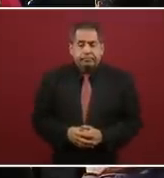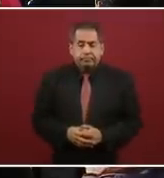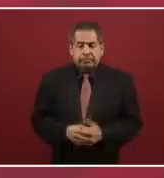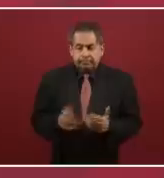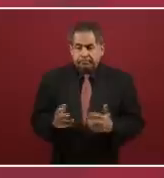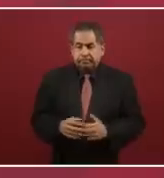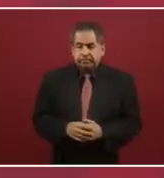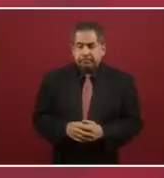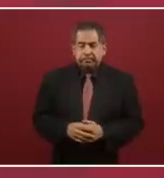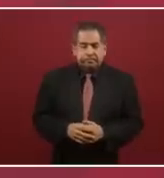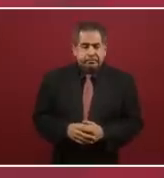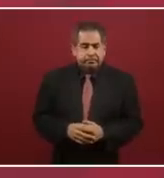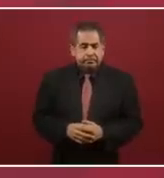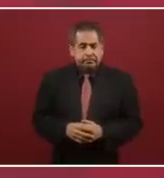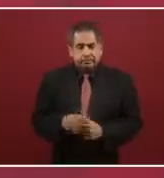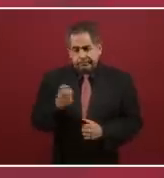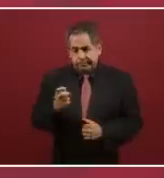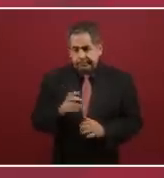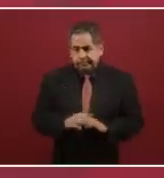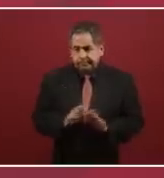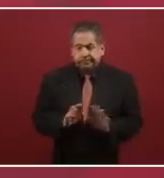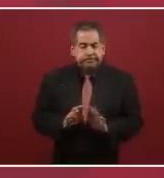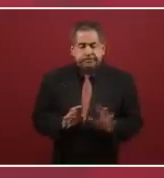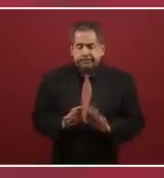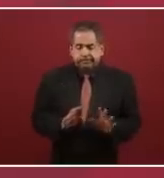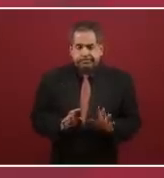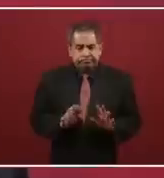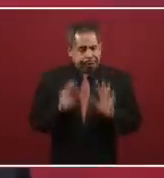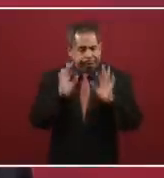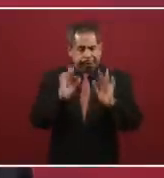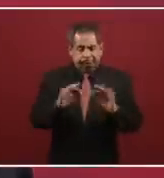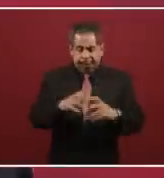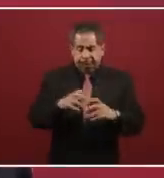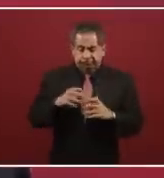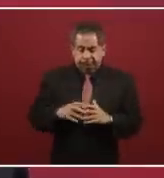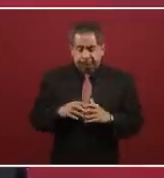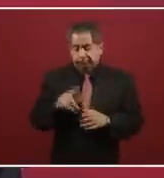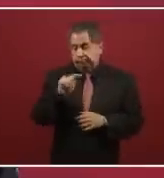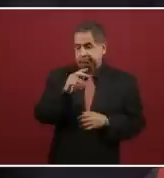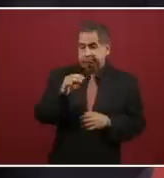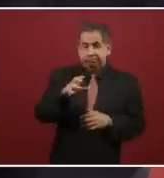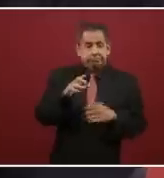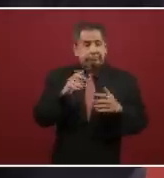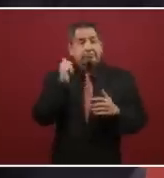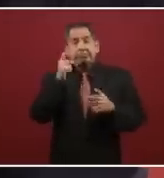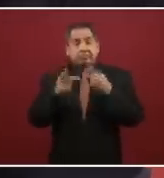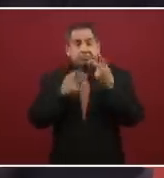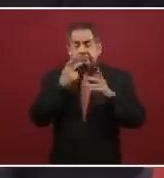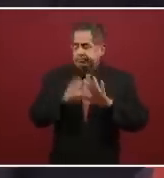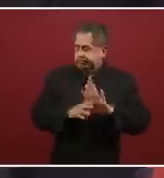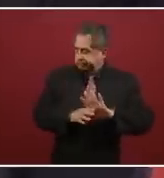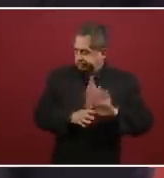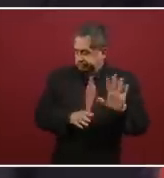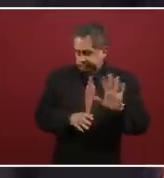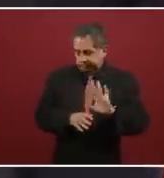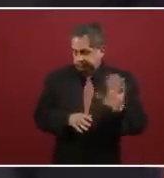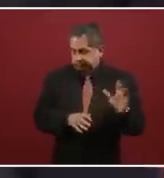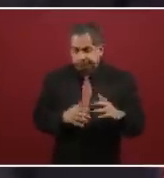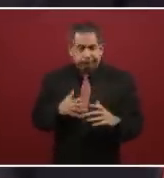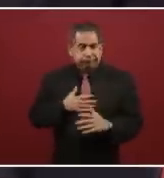Entonces, eso no está en el tratado. Si alguien dice que